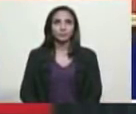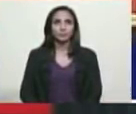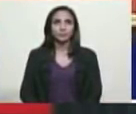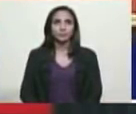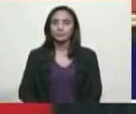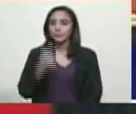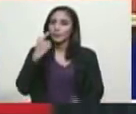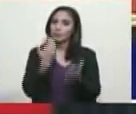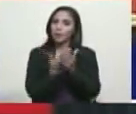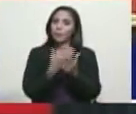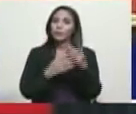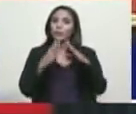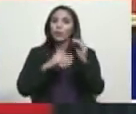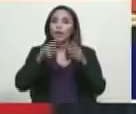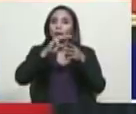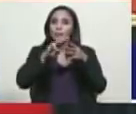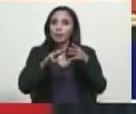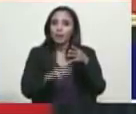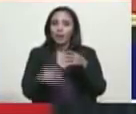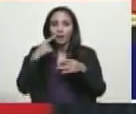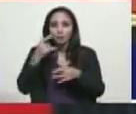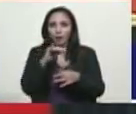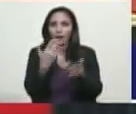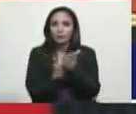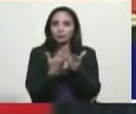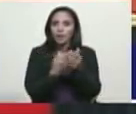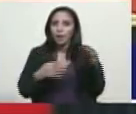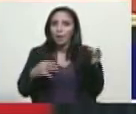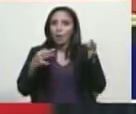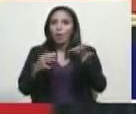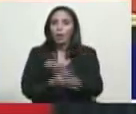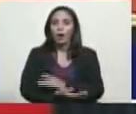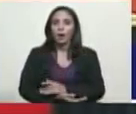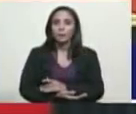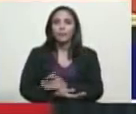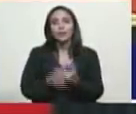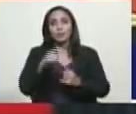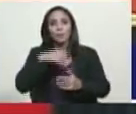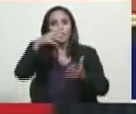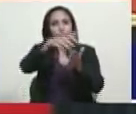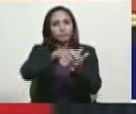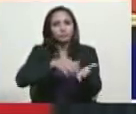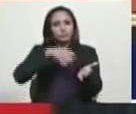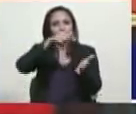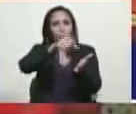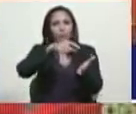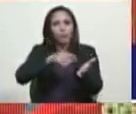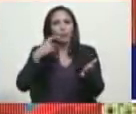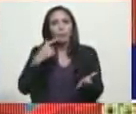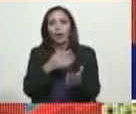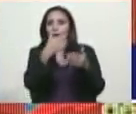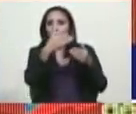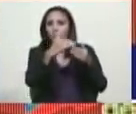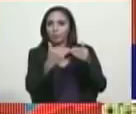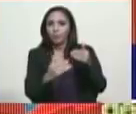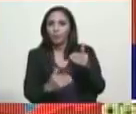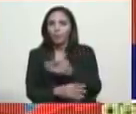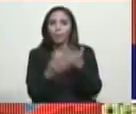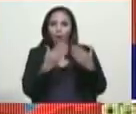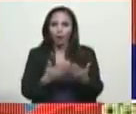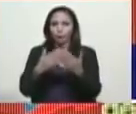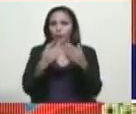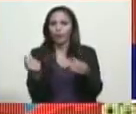Aquí están las carreras, muchachos, muchachas. Del motor agroalimentario están las siguientes carreras para